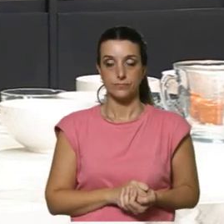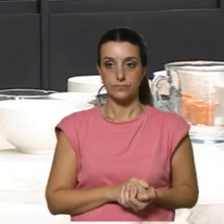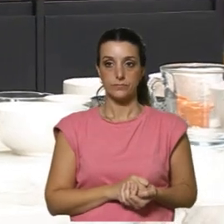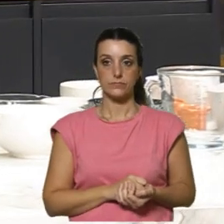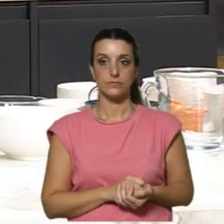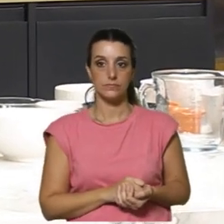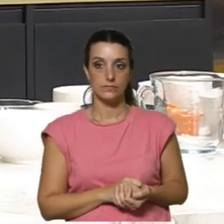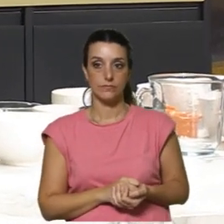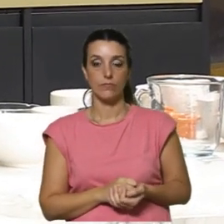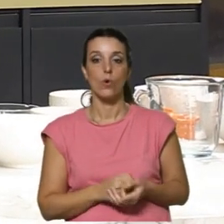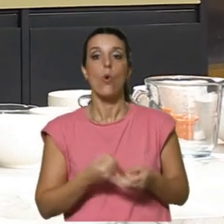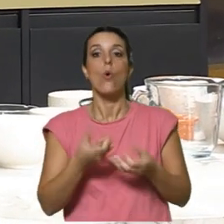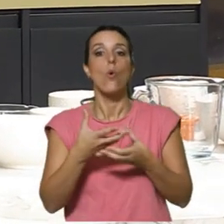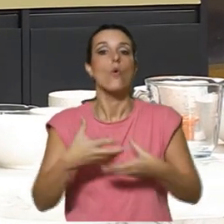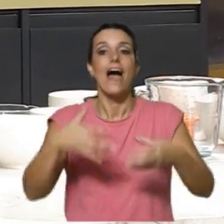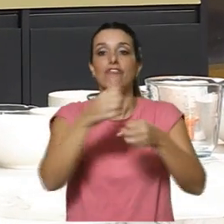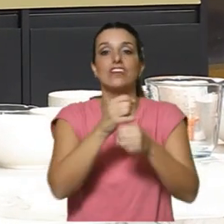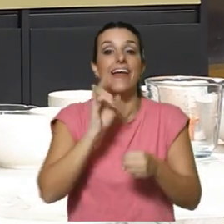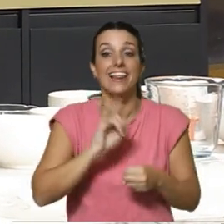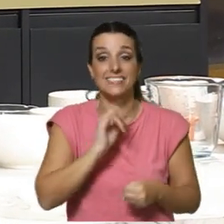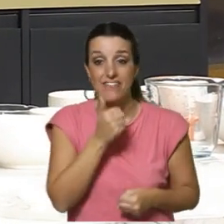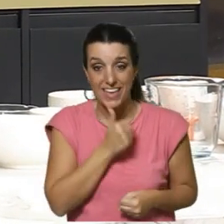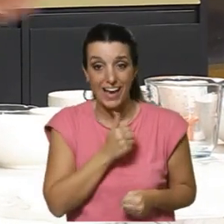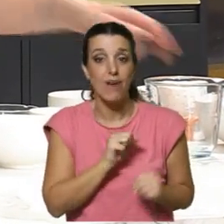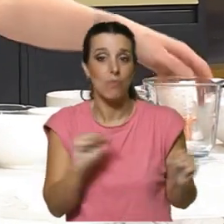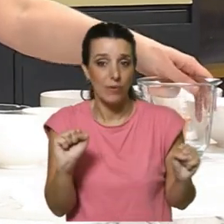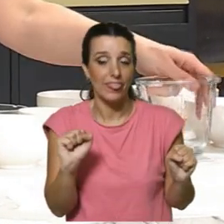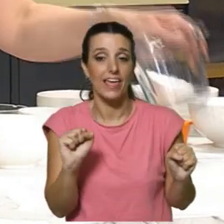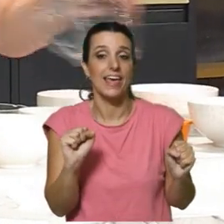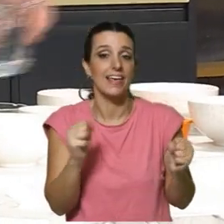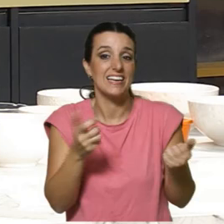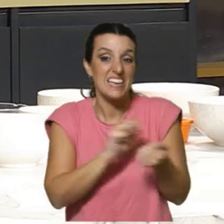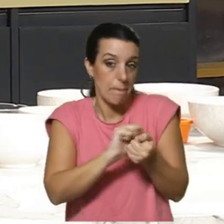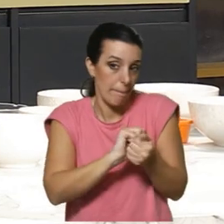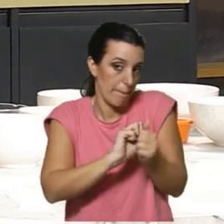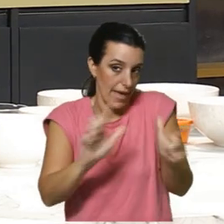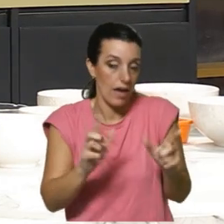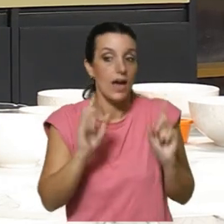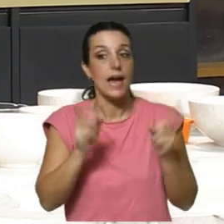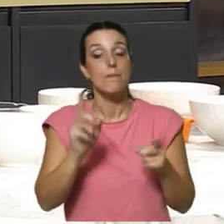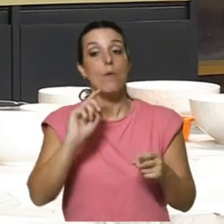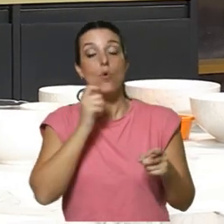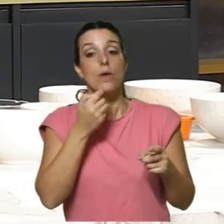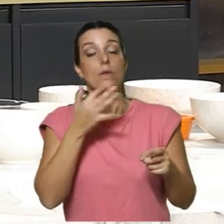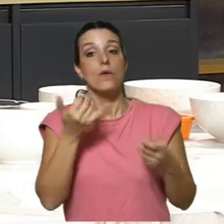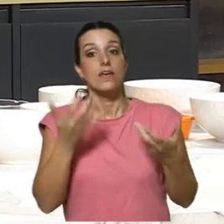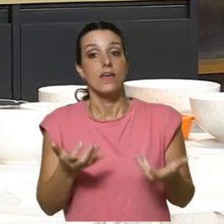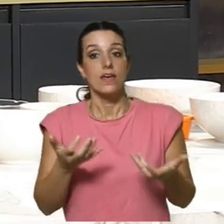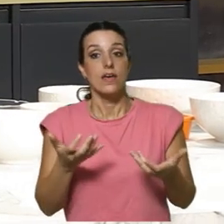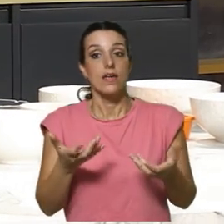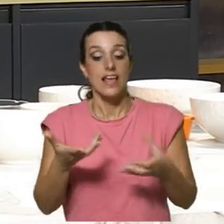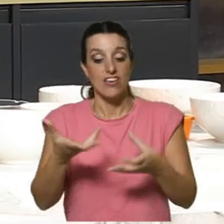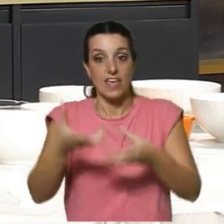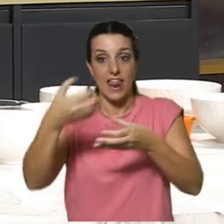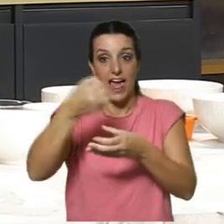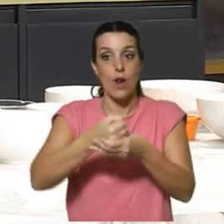La manga, una bolsa de leche seca, cualquier cosa. Y después algo que está bueno para cuando vos querés llenar la manga,